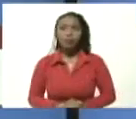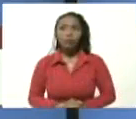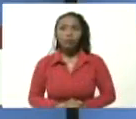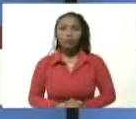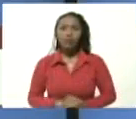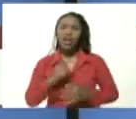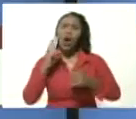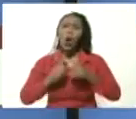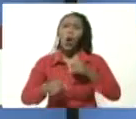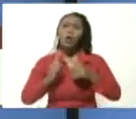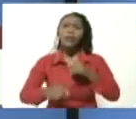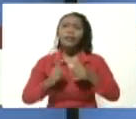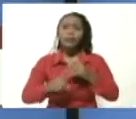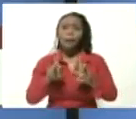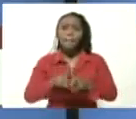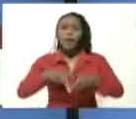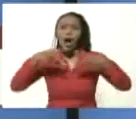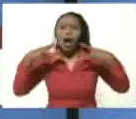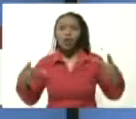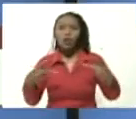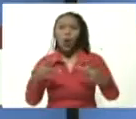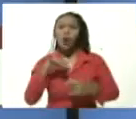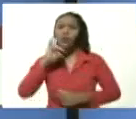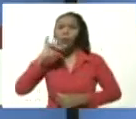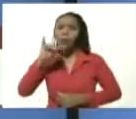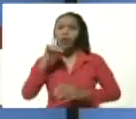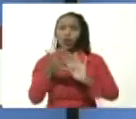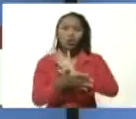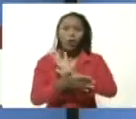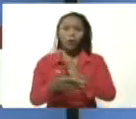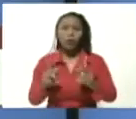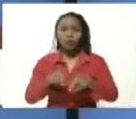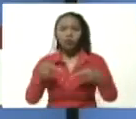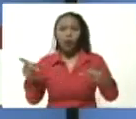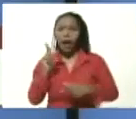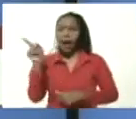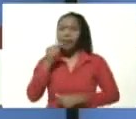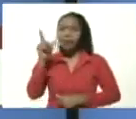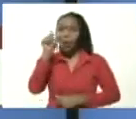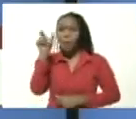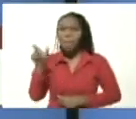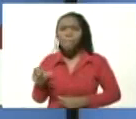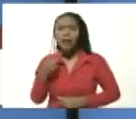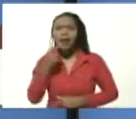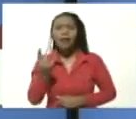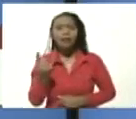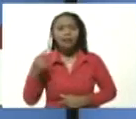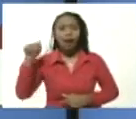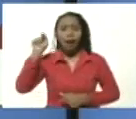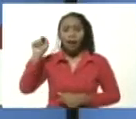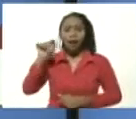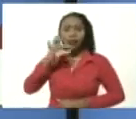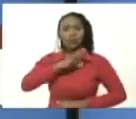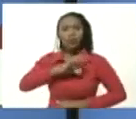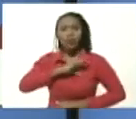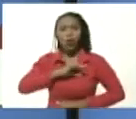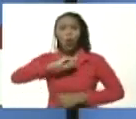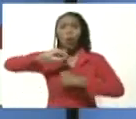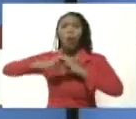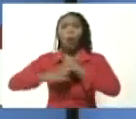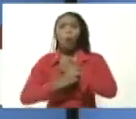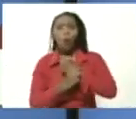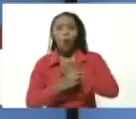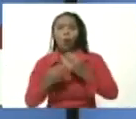en el Últimas Noticias a Juan Carlos Thanos, donde él dice que este señor, Juanito Limaña,